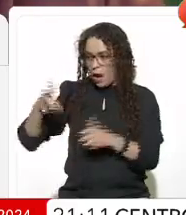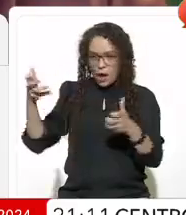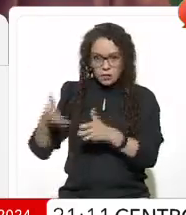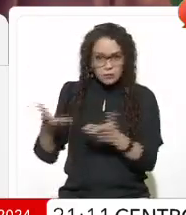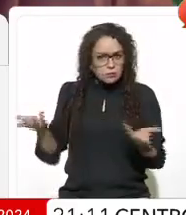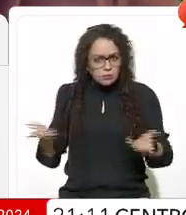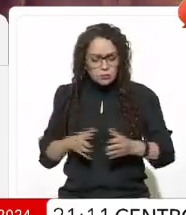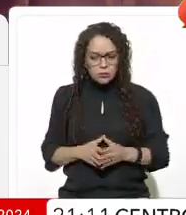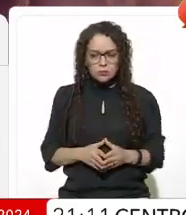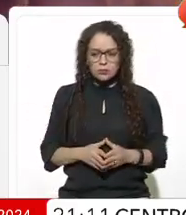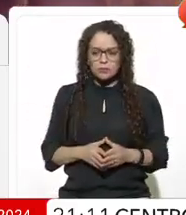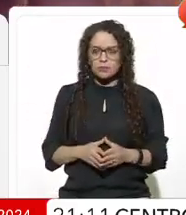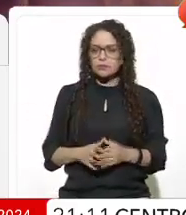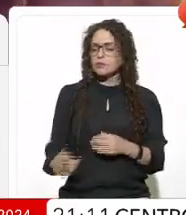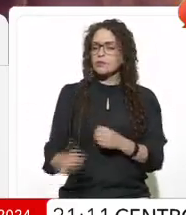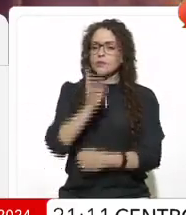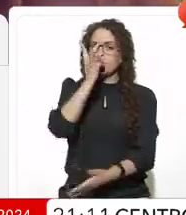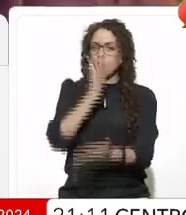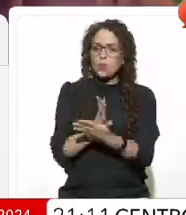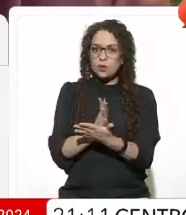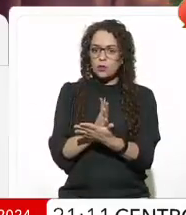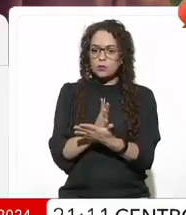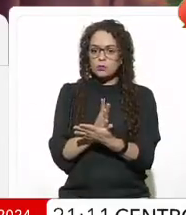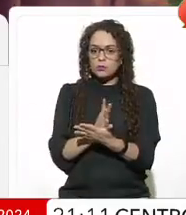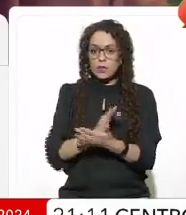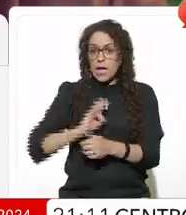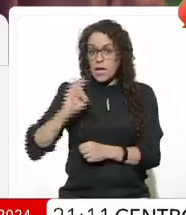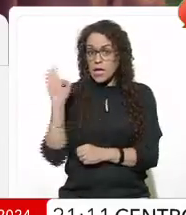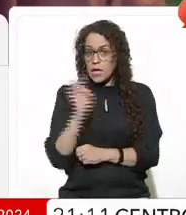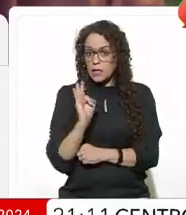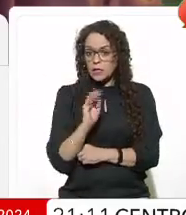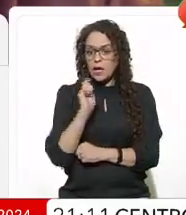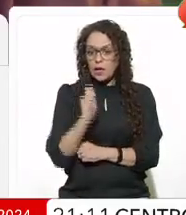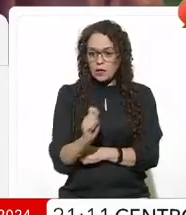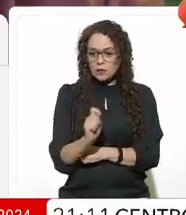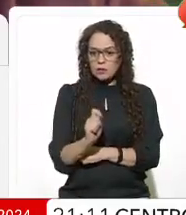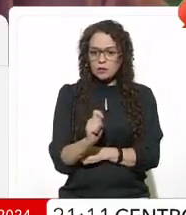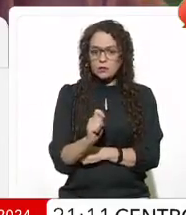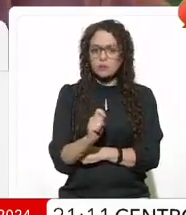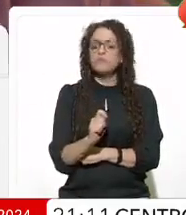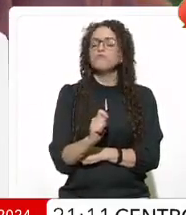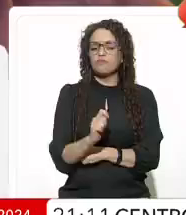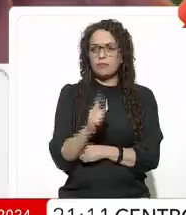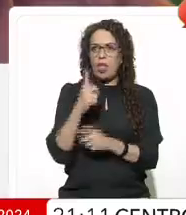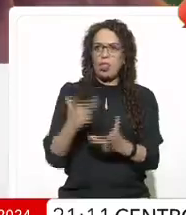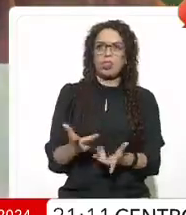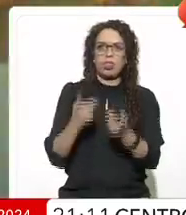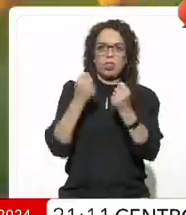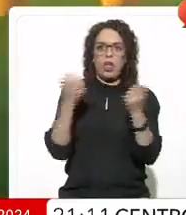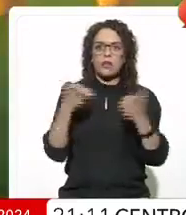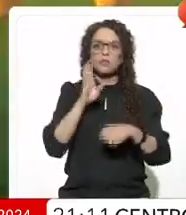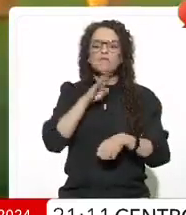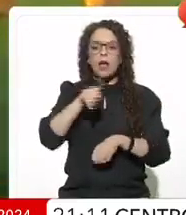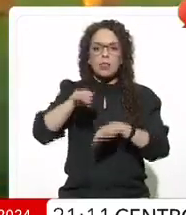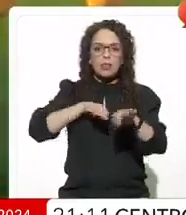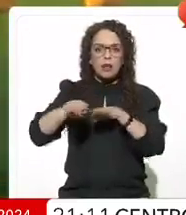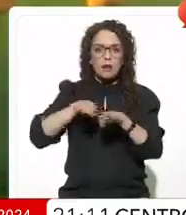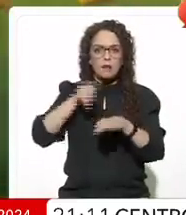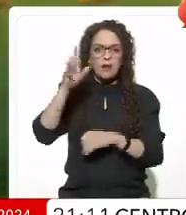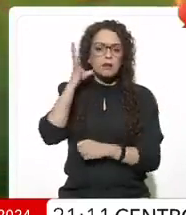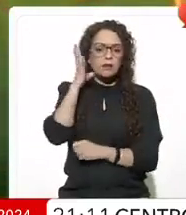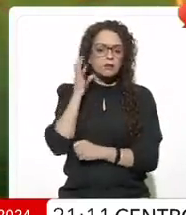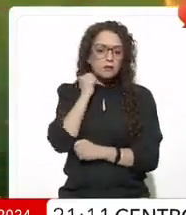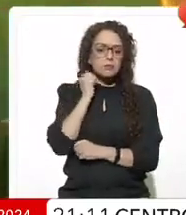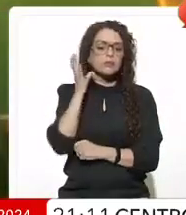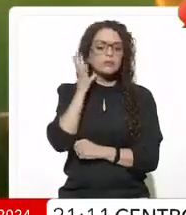escenario. El único supuesto es que se viole el procedimiento legislativo. Las reformas constitucionales no pueden ser impugnadas